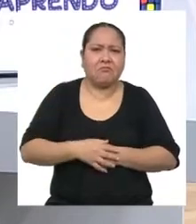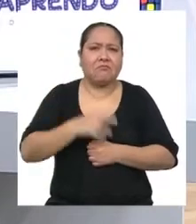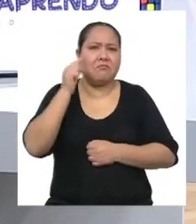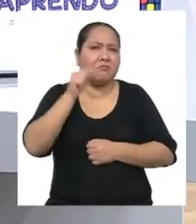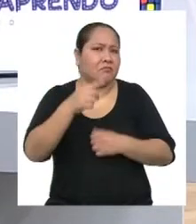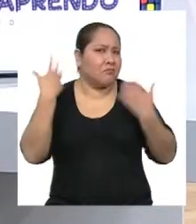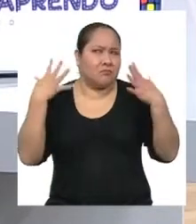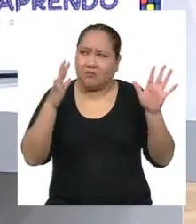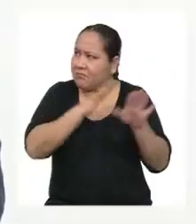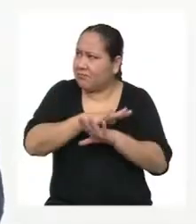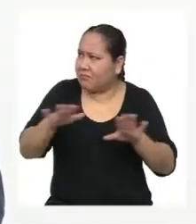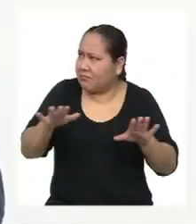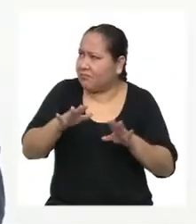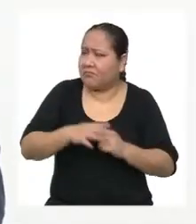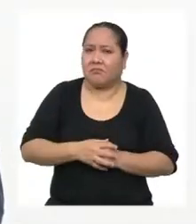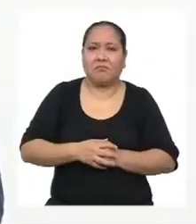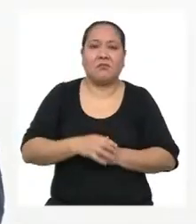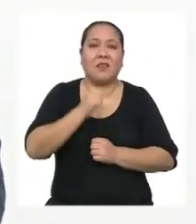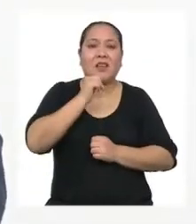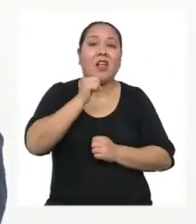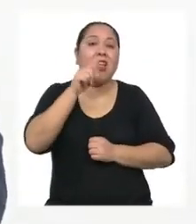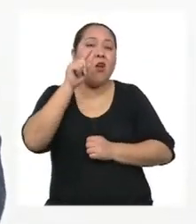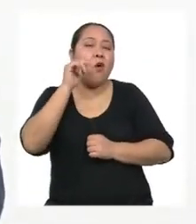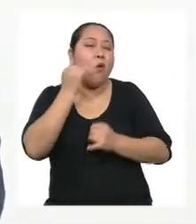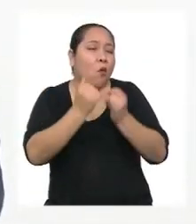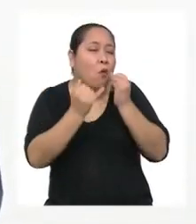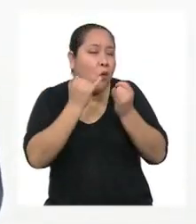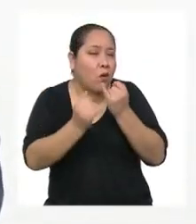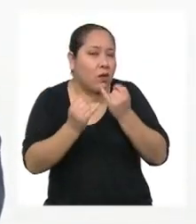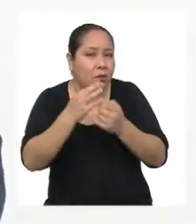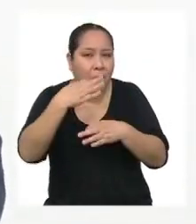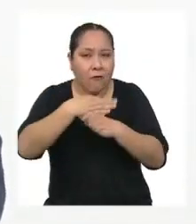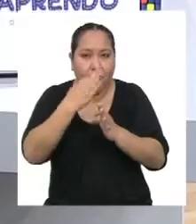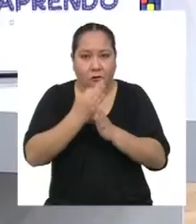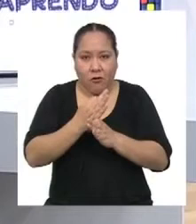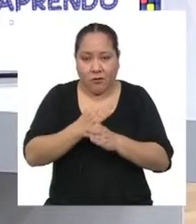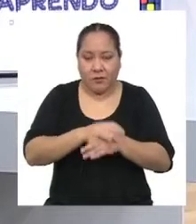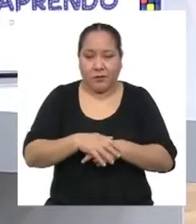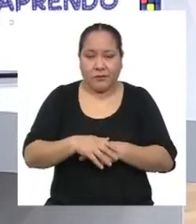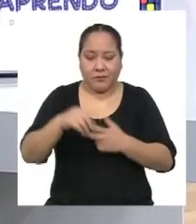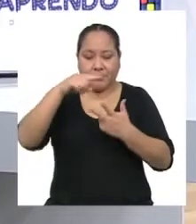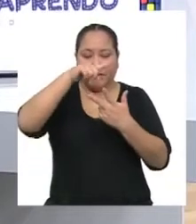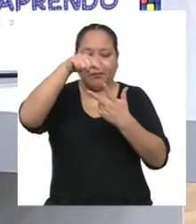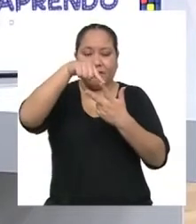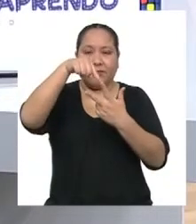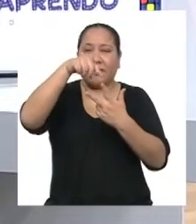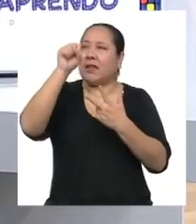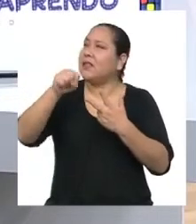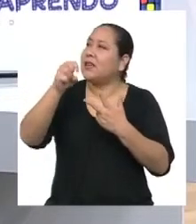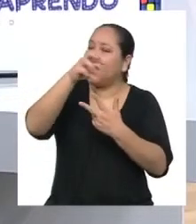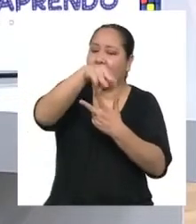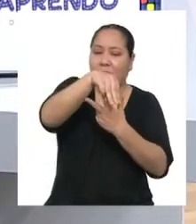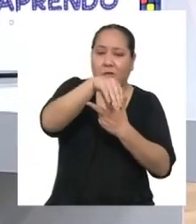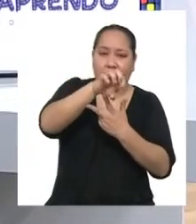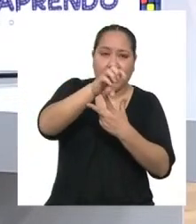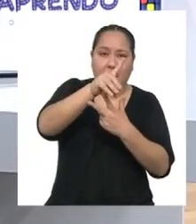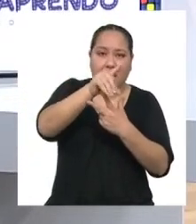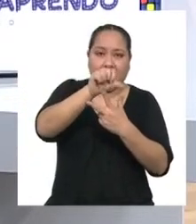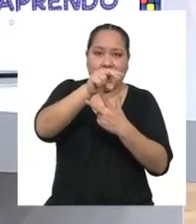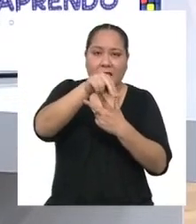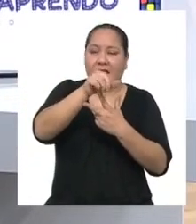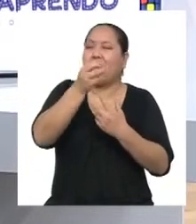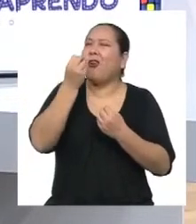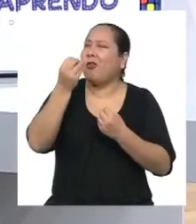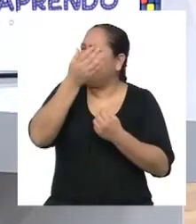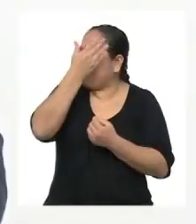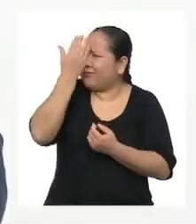eso sería todo? Falta la última medida de tendencia central. Cierto, la mediana. ¿Cómo se me pudo